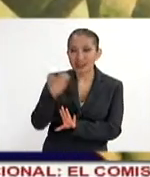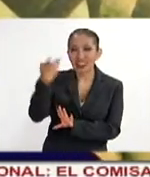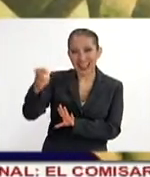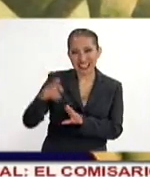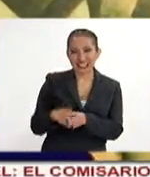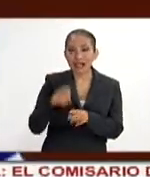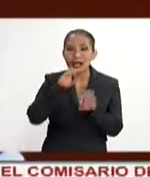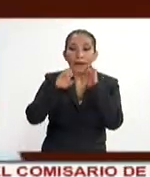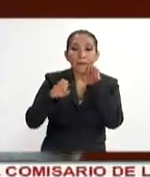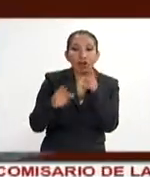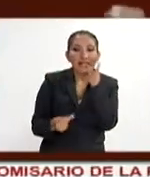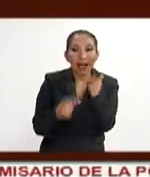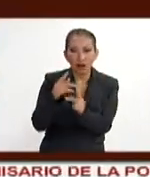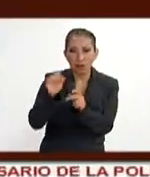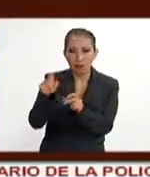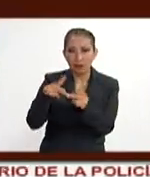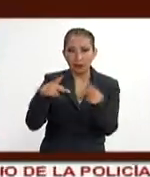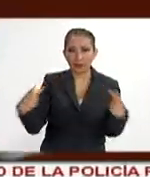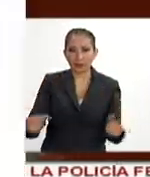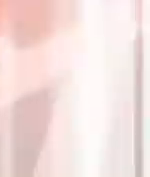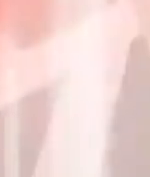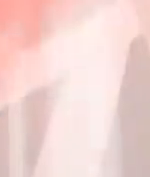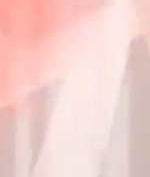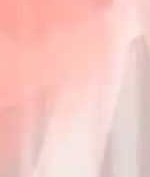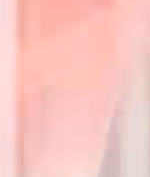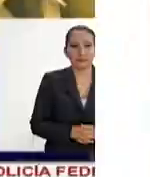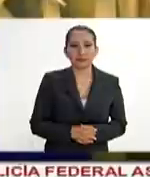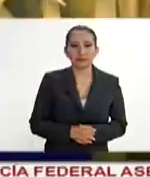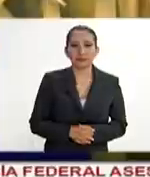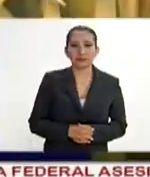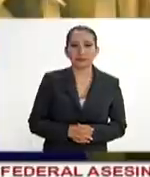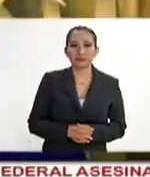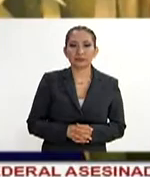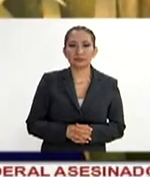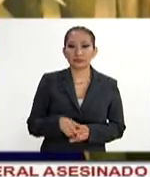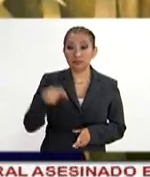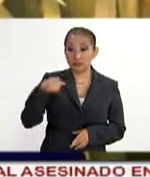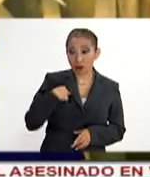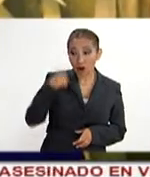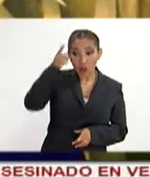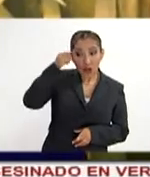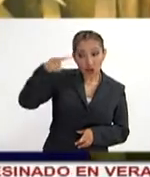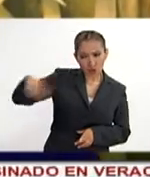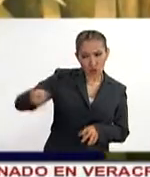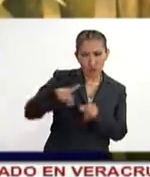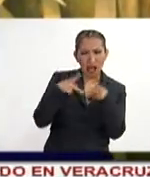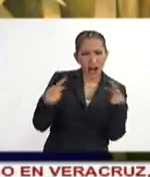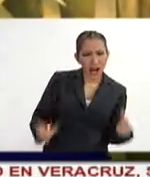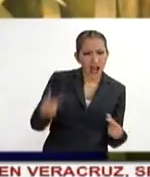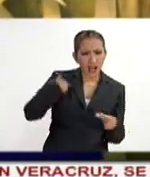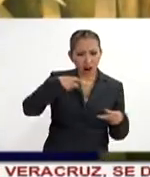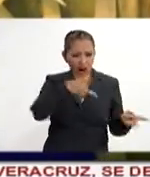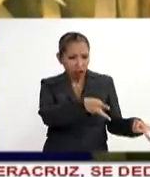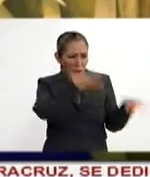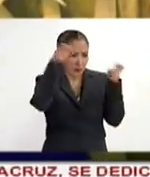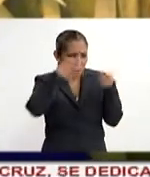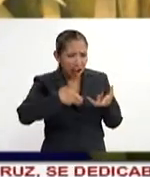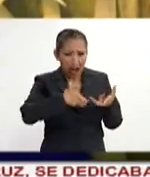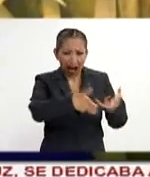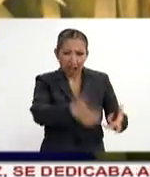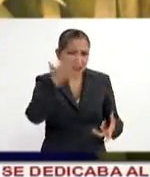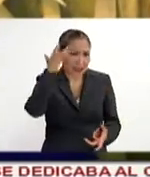el reportero de ese medio. No te cuestionaré a ti cómo el dueño de tu periódico se robó una calle en San